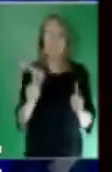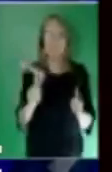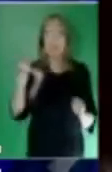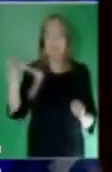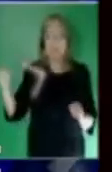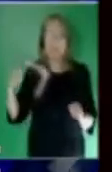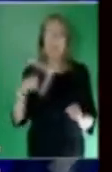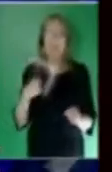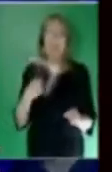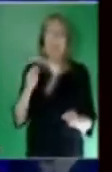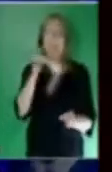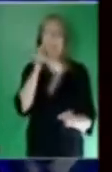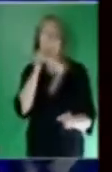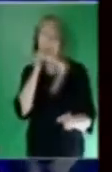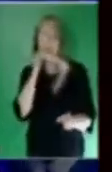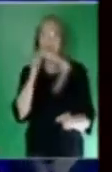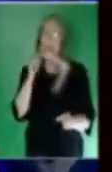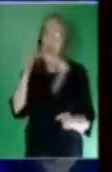La vida.